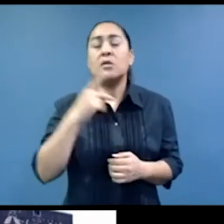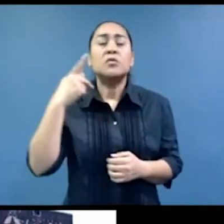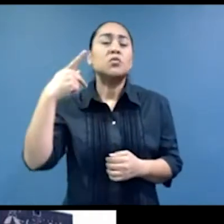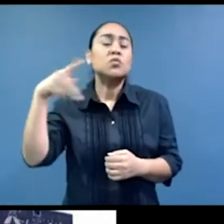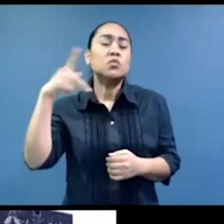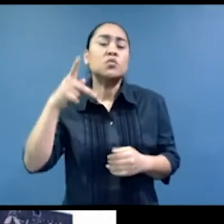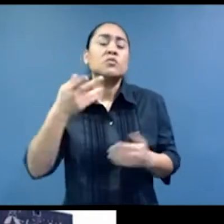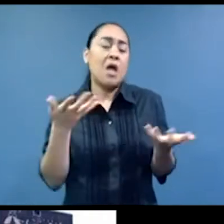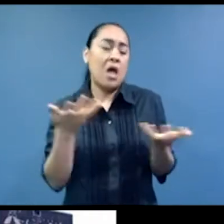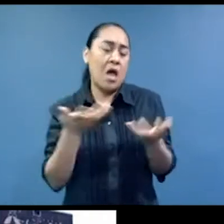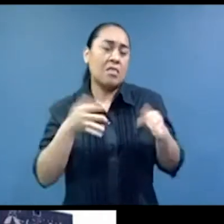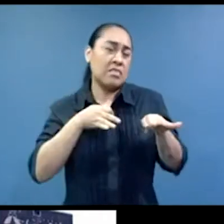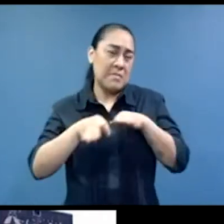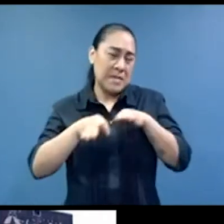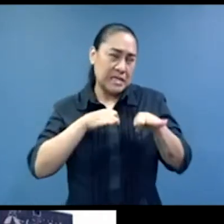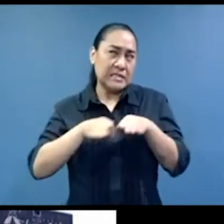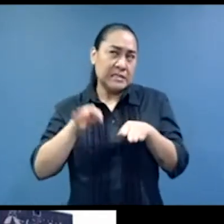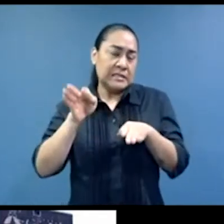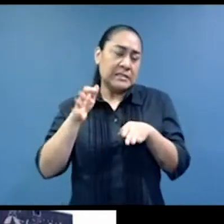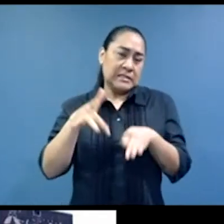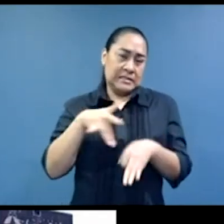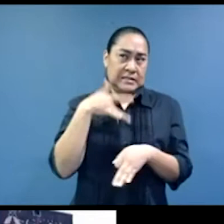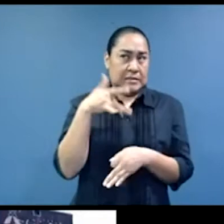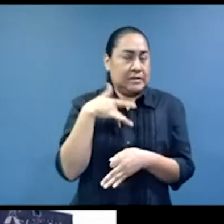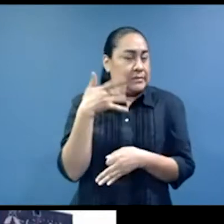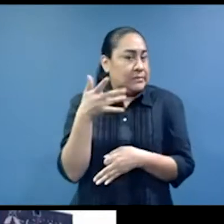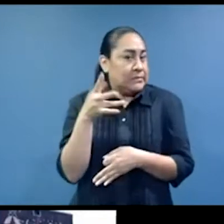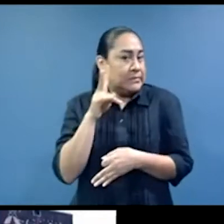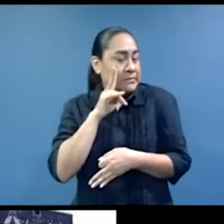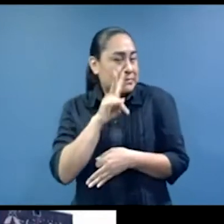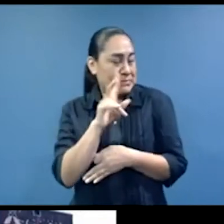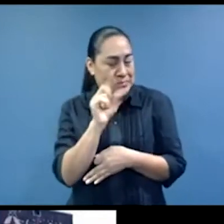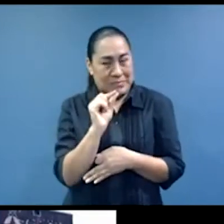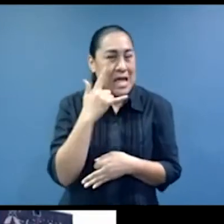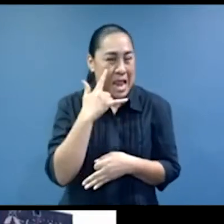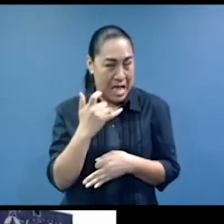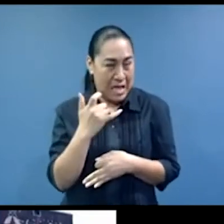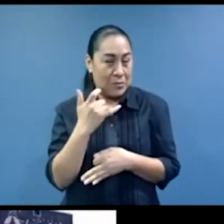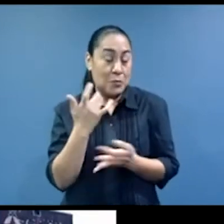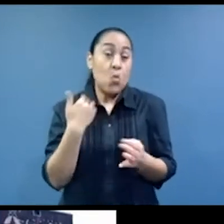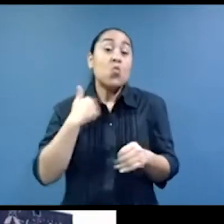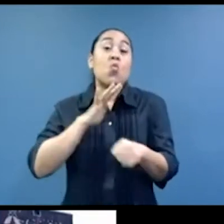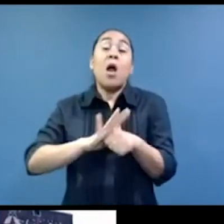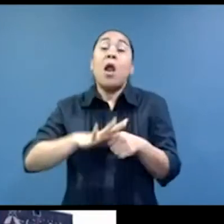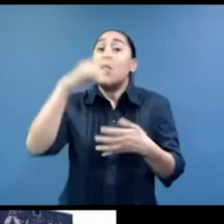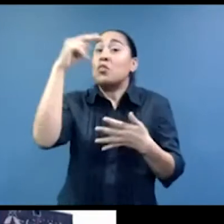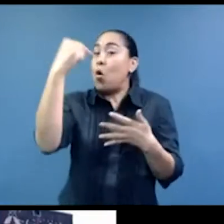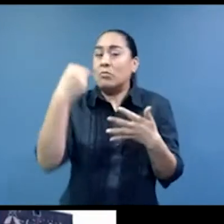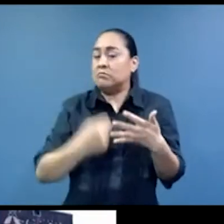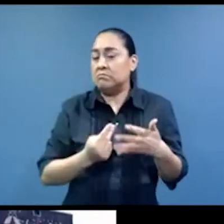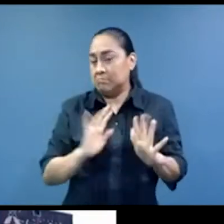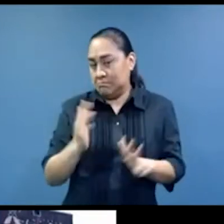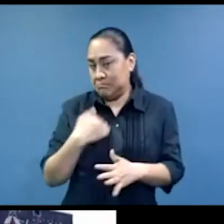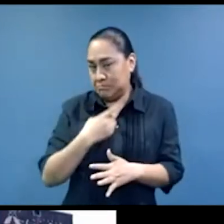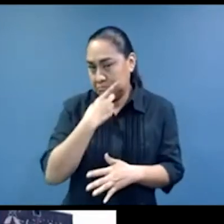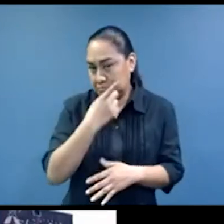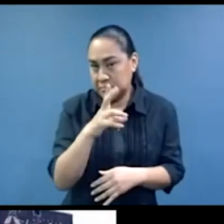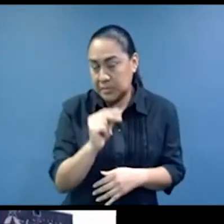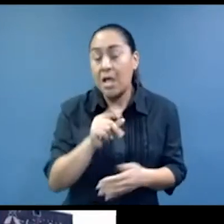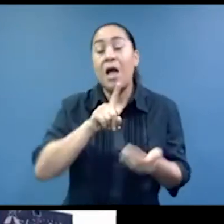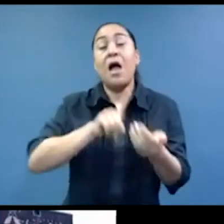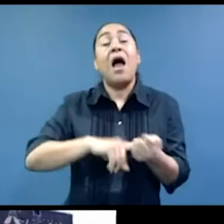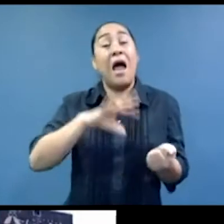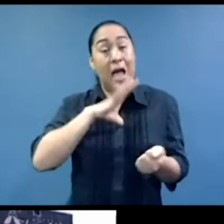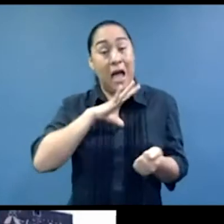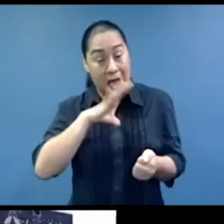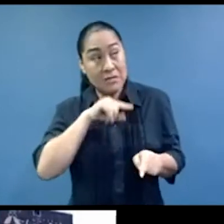son muy cuestionables. No voy a decir el nombre, pero hay por ahí algunas clínicas que